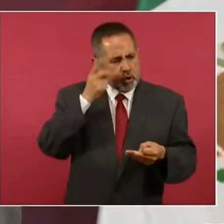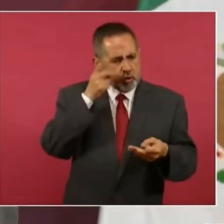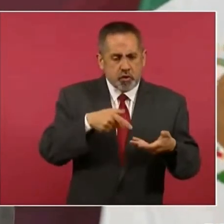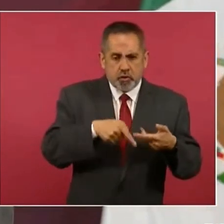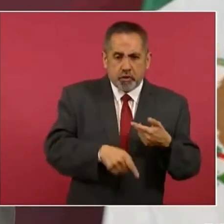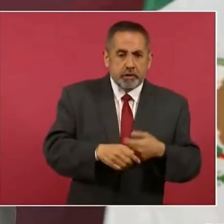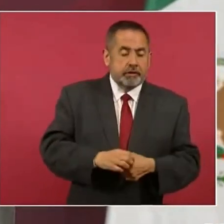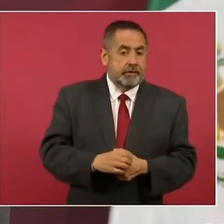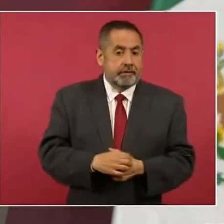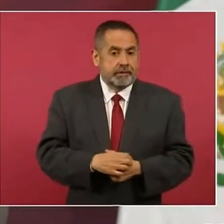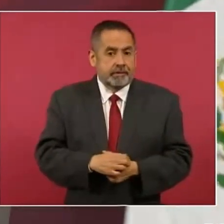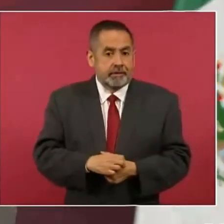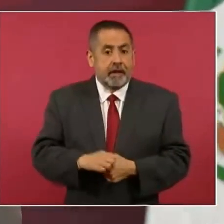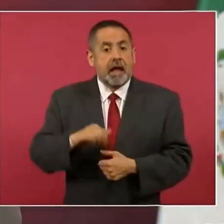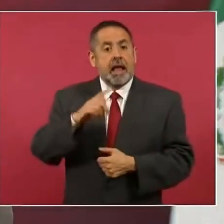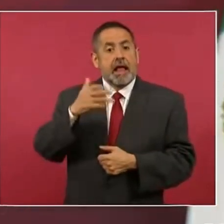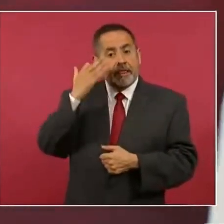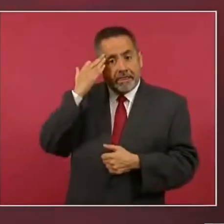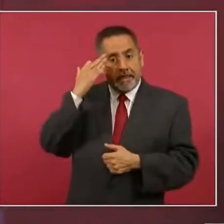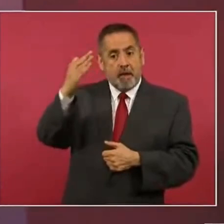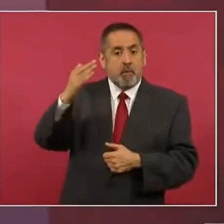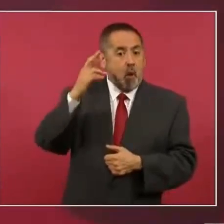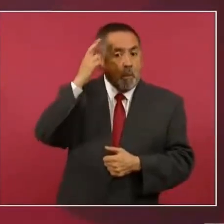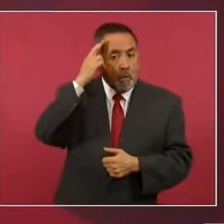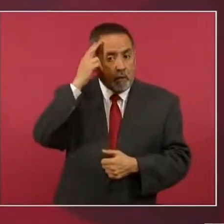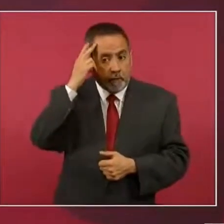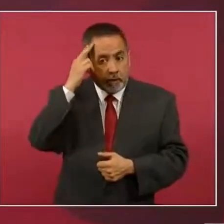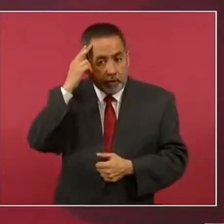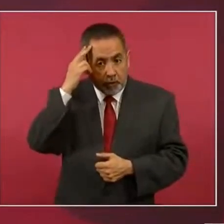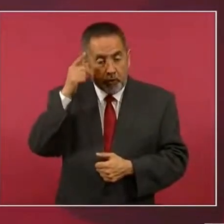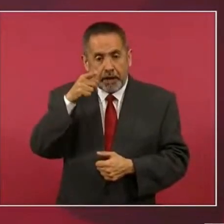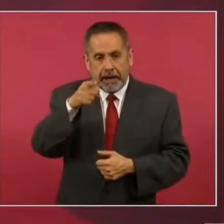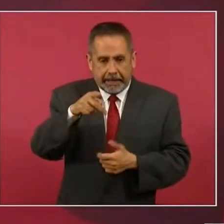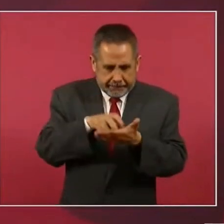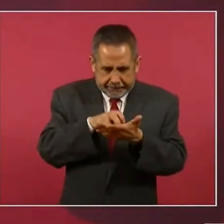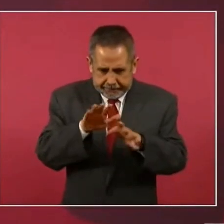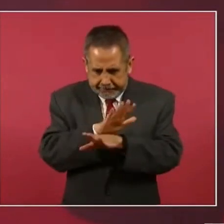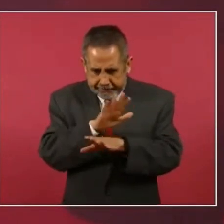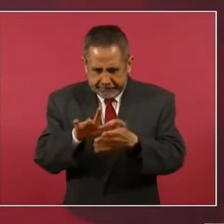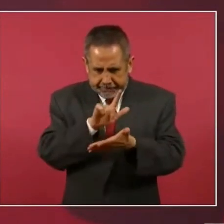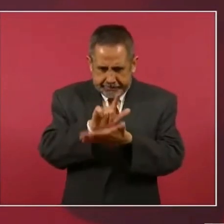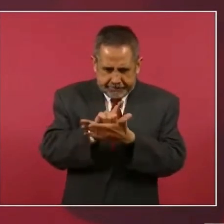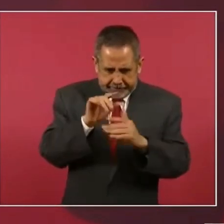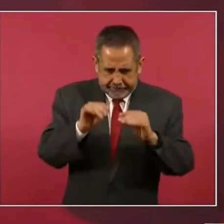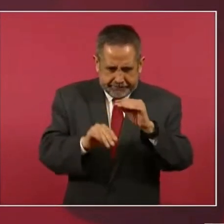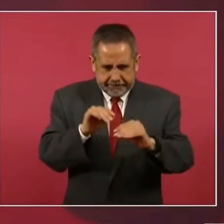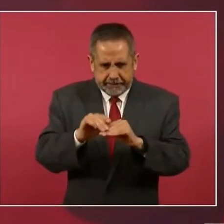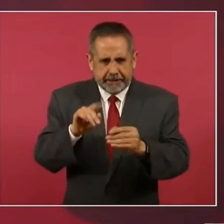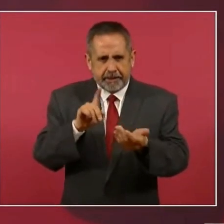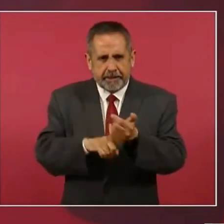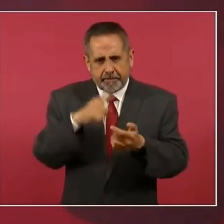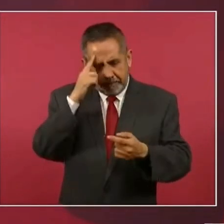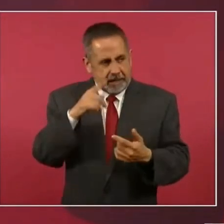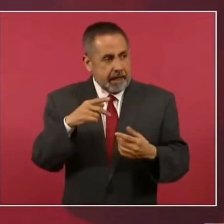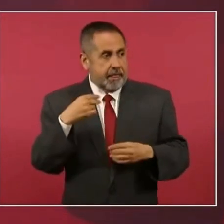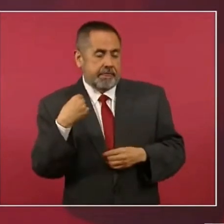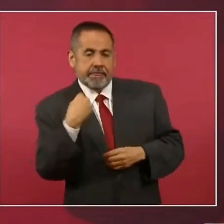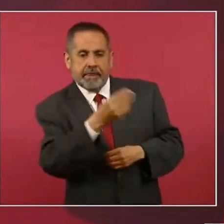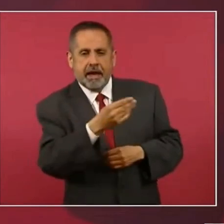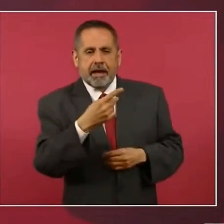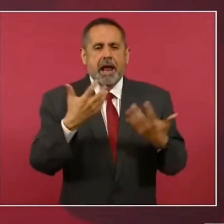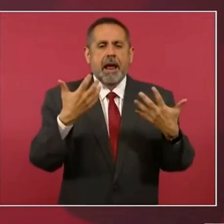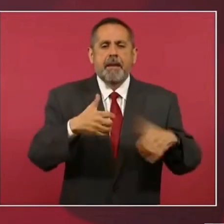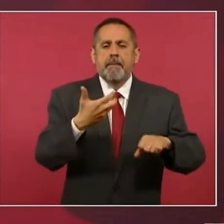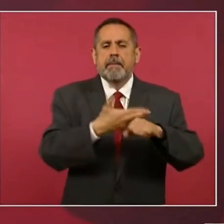Y cuando Porfirio Díaz empieza a modificar las leyes en beneficio de las empresas petroleras,